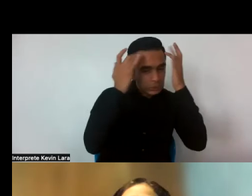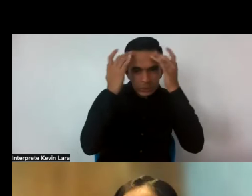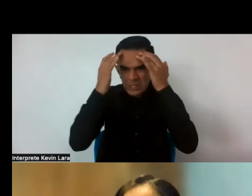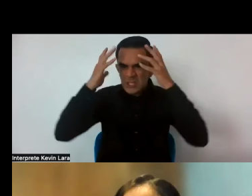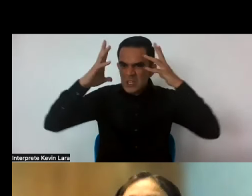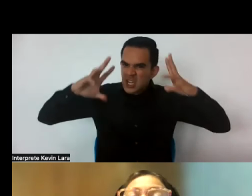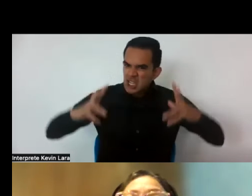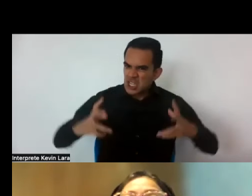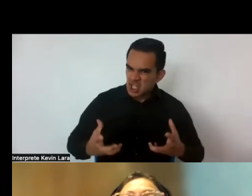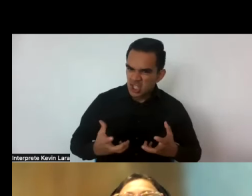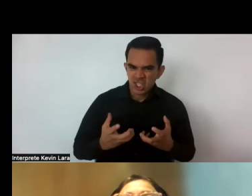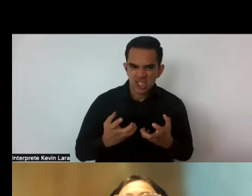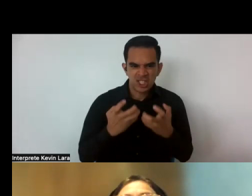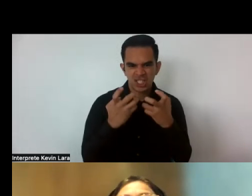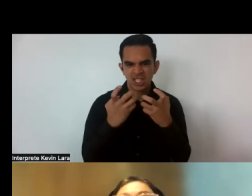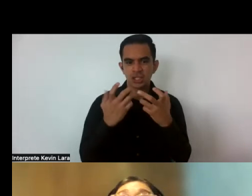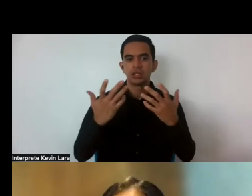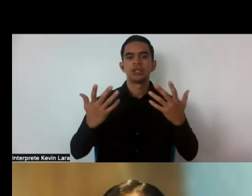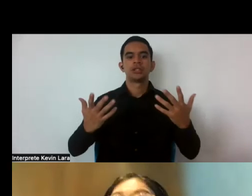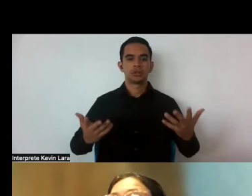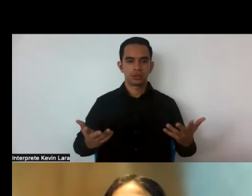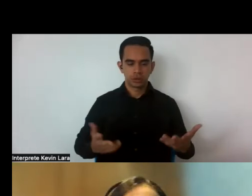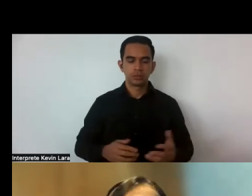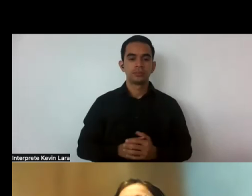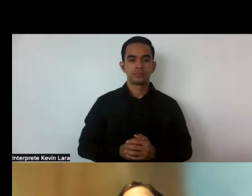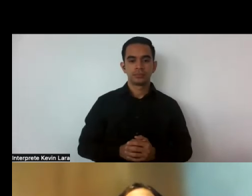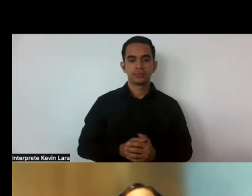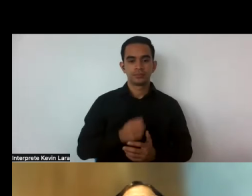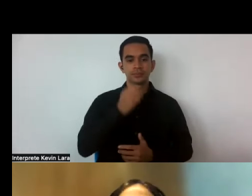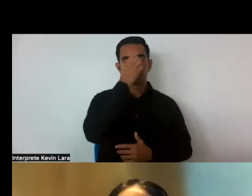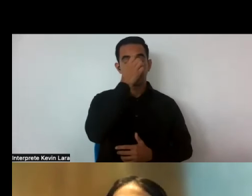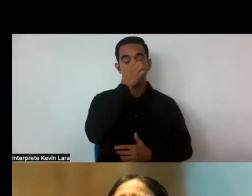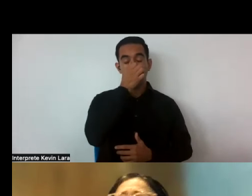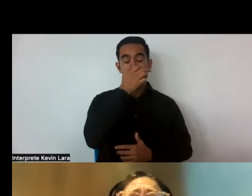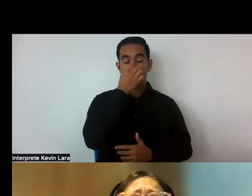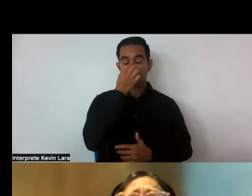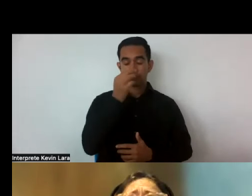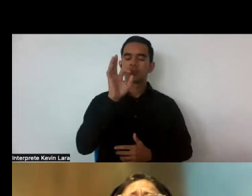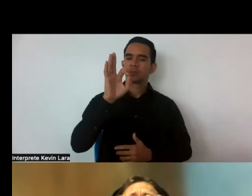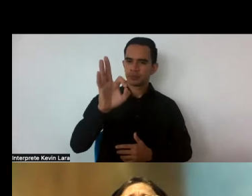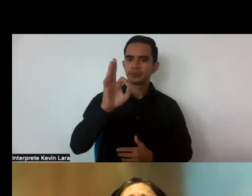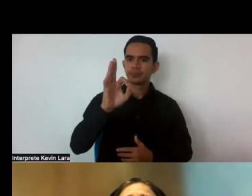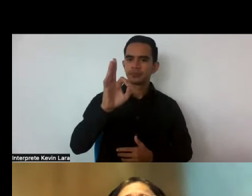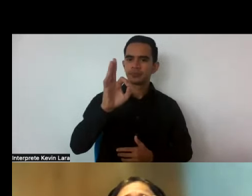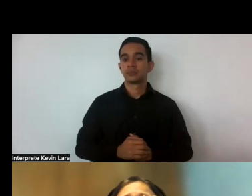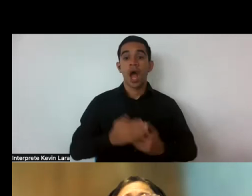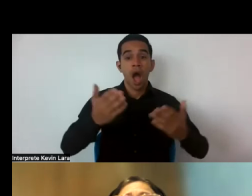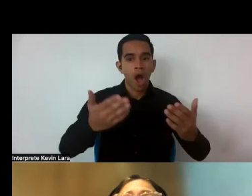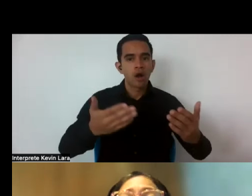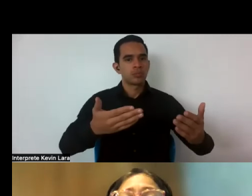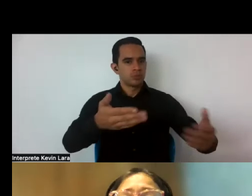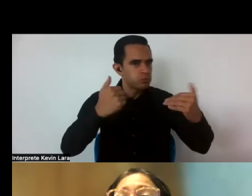ira. Ok, muy bien. Pelea, tal cual. Indignación, me encanta